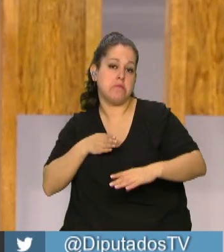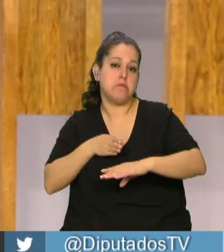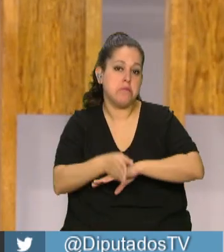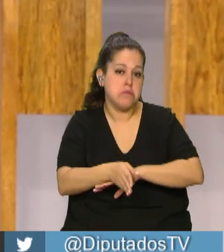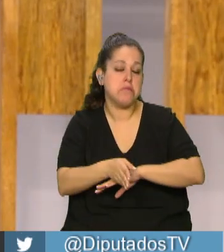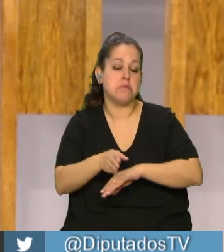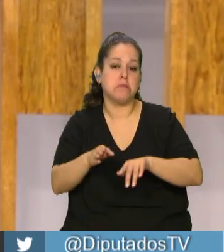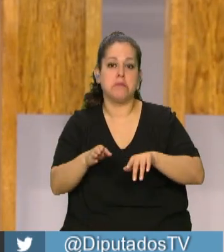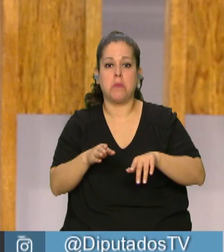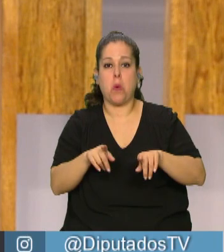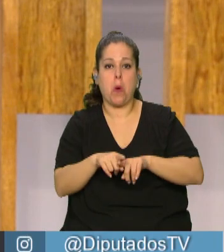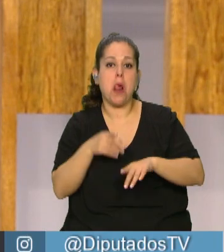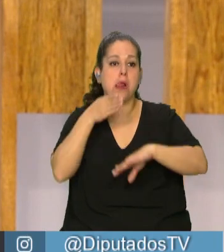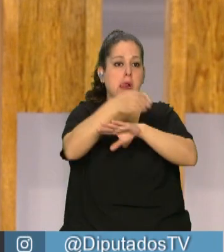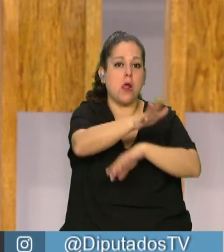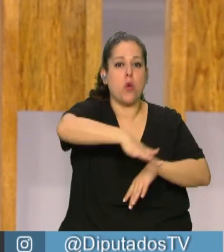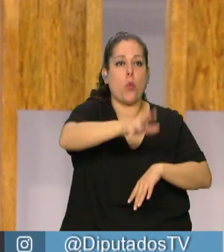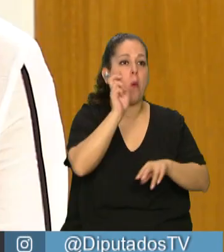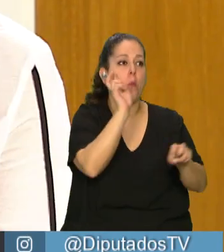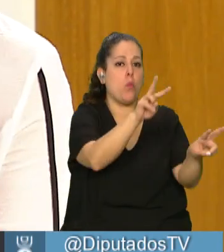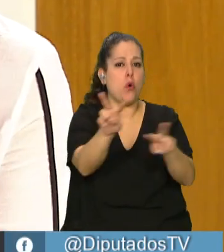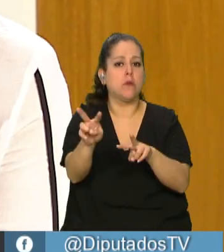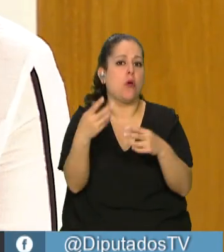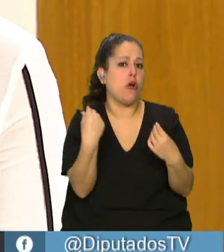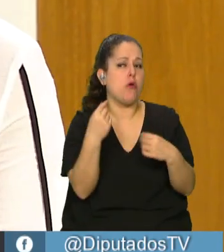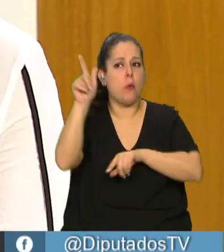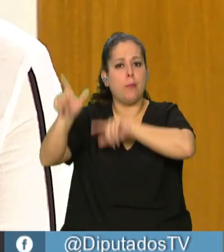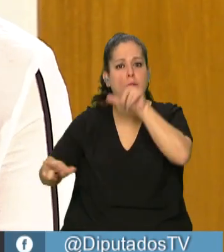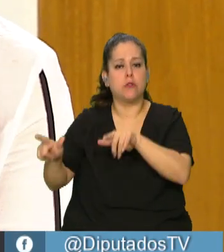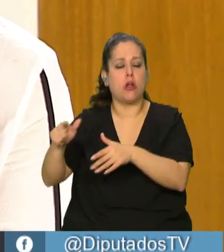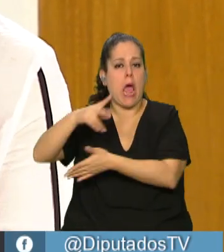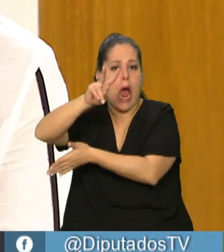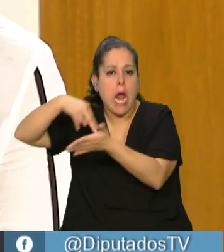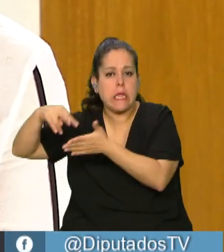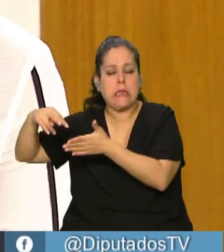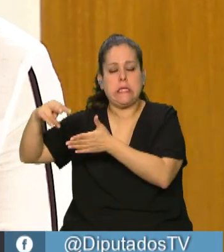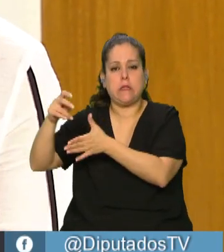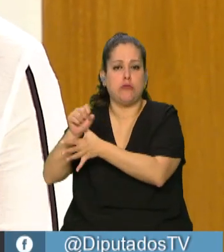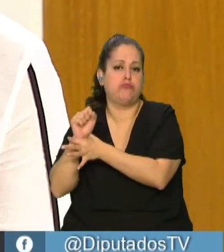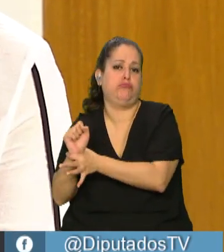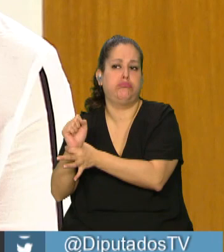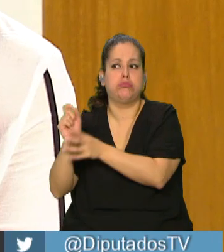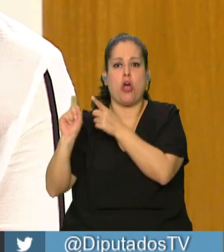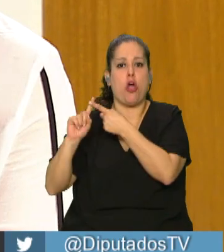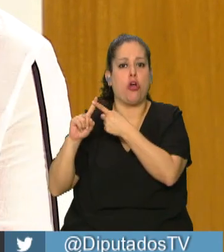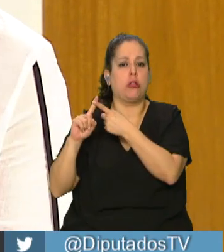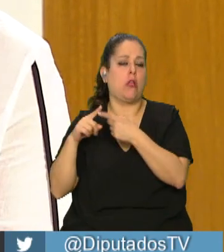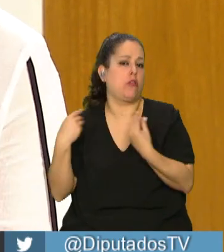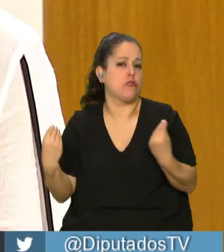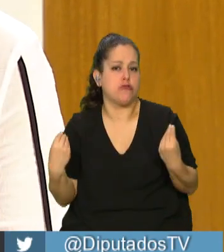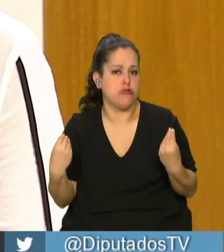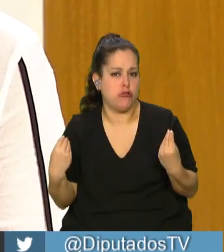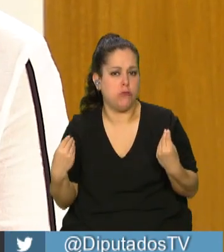de la muestra o exhibición. ¿Cómo se contactan los artistas y las artistas? Porque también, bueno, hemos visto iniciativas